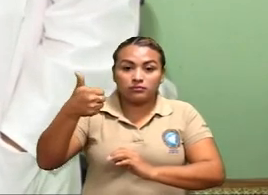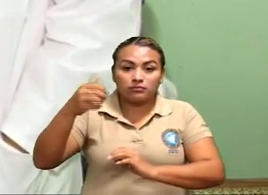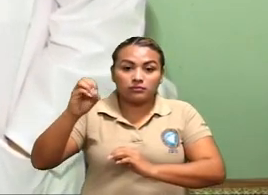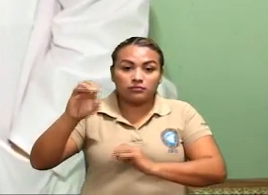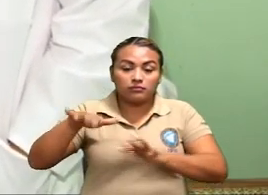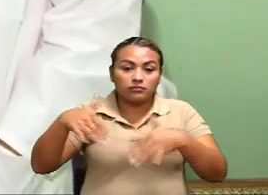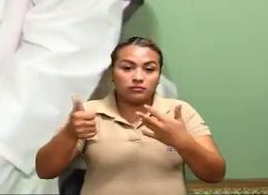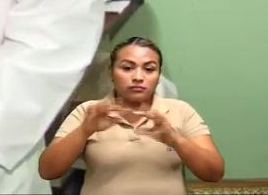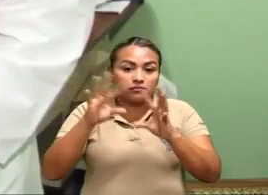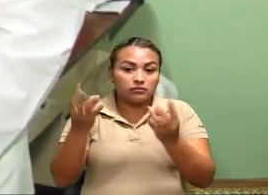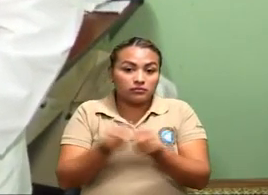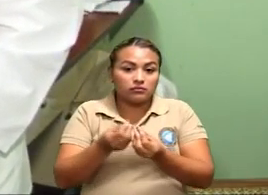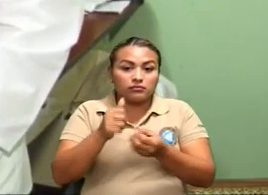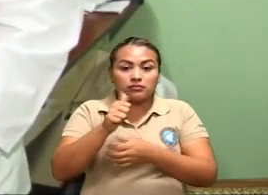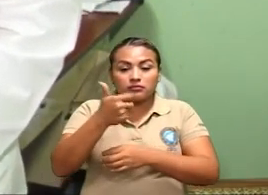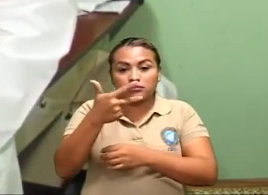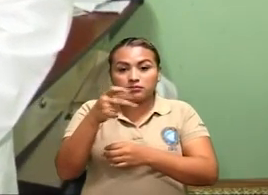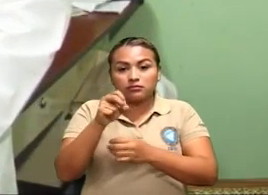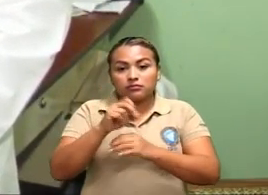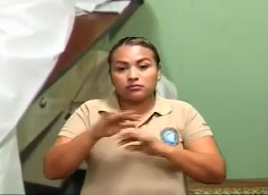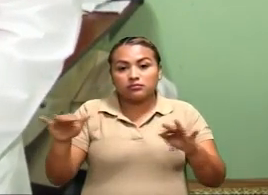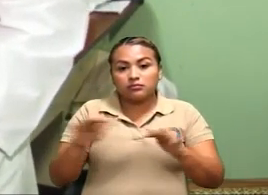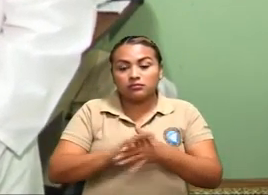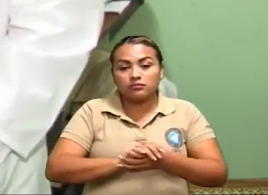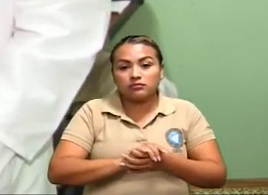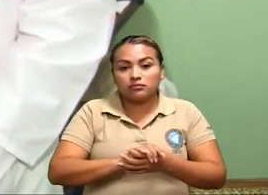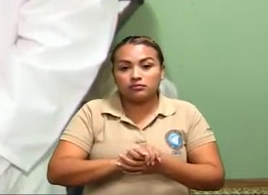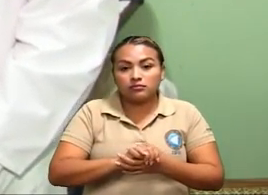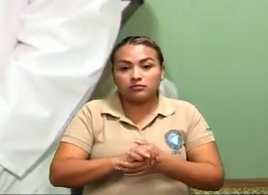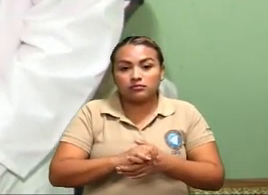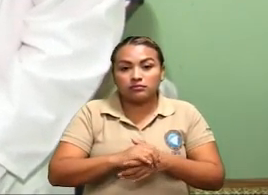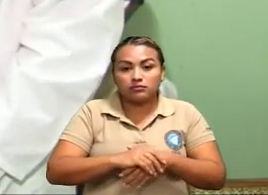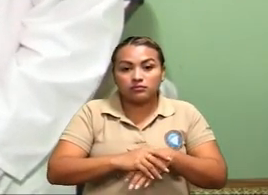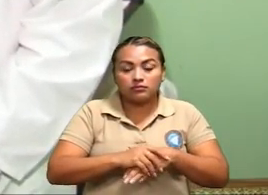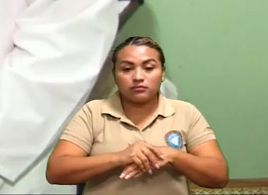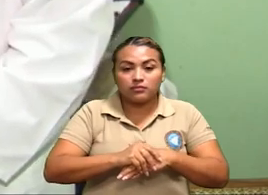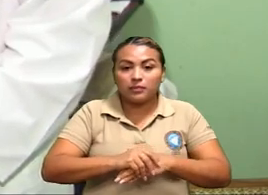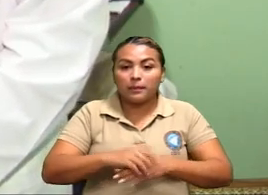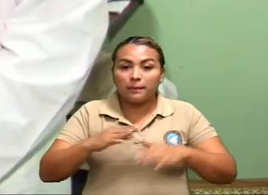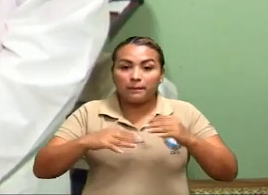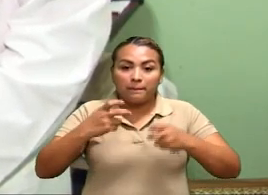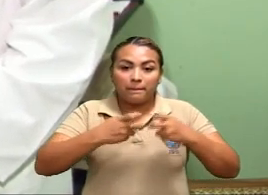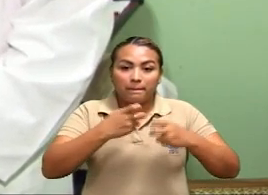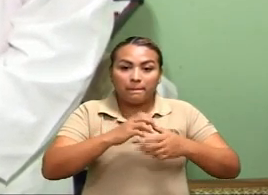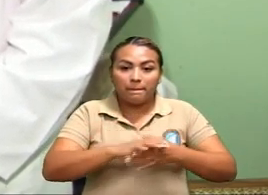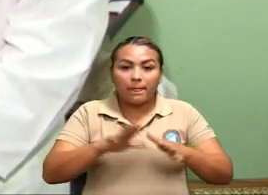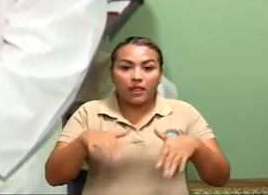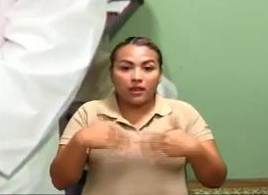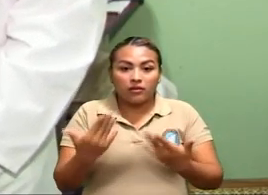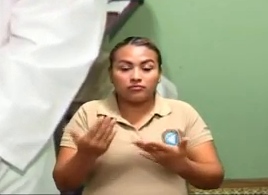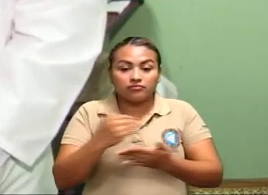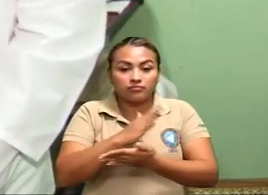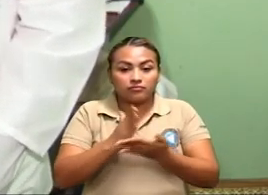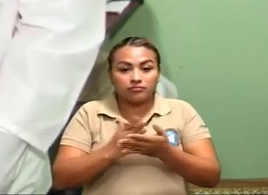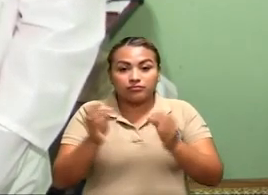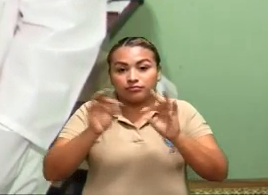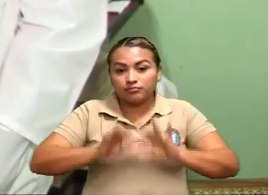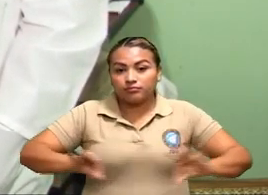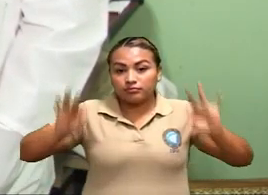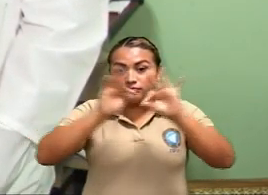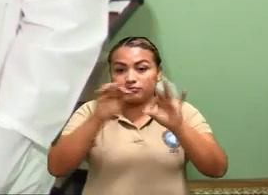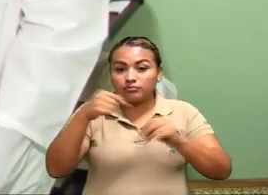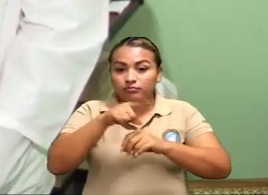60 kilos. Si ya peso 80, ya estoy en sobrepeso o obesidad. Depende. Ok, entonces, algo muy importante, amigos, que nos